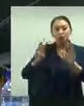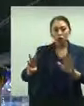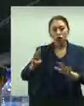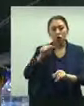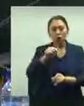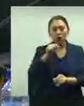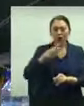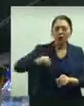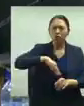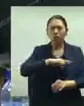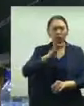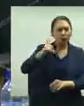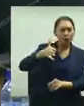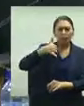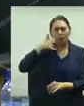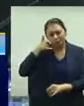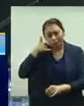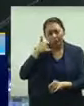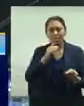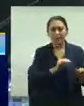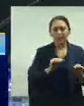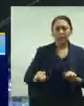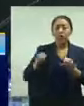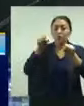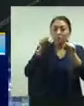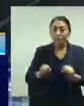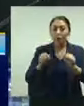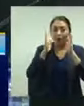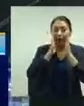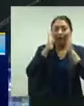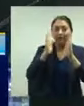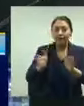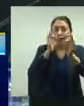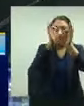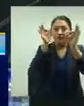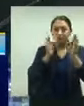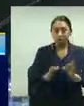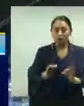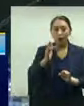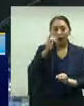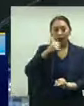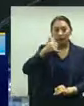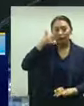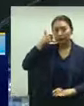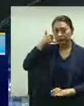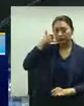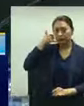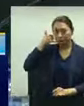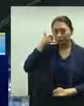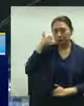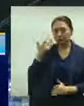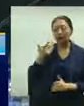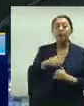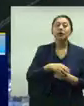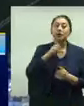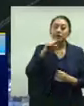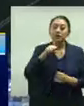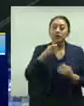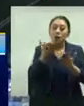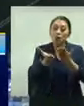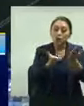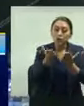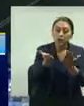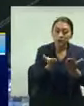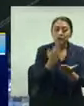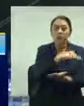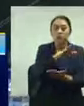las llamadas de los niños para poderles atender de forma telefónica. Y sí, los servicios puestos y centros